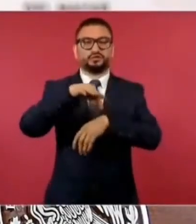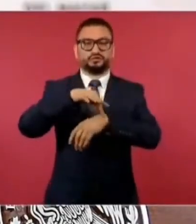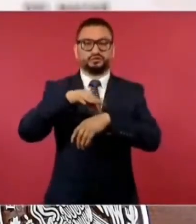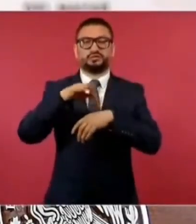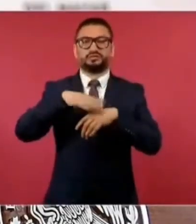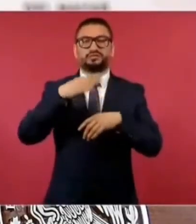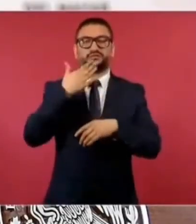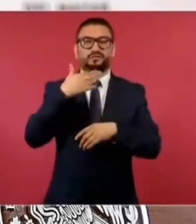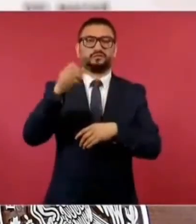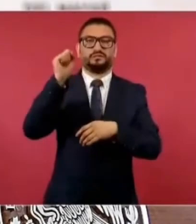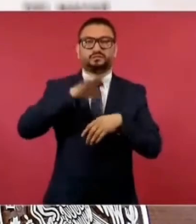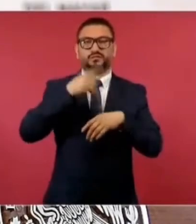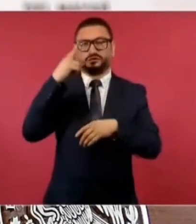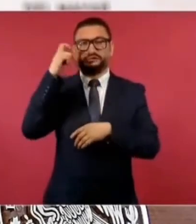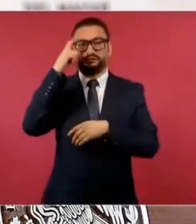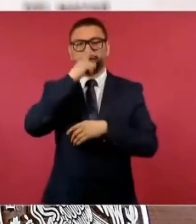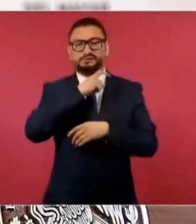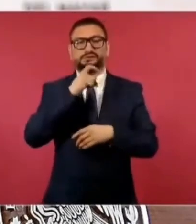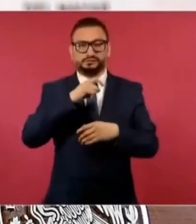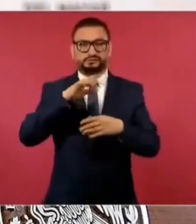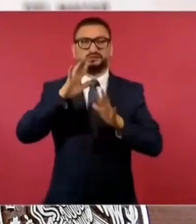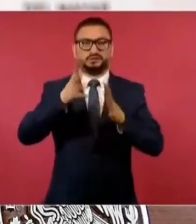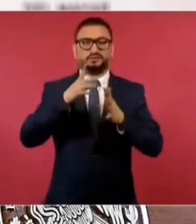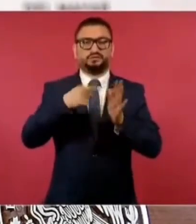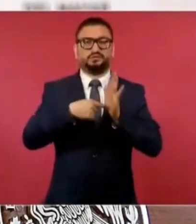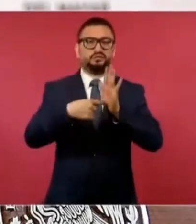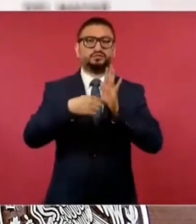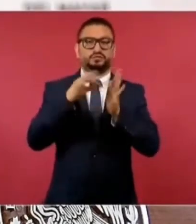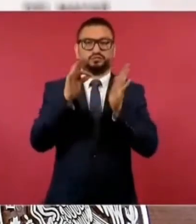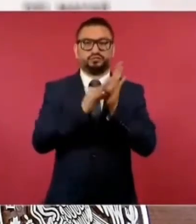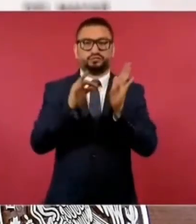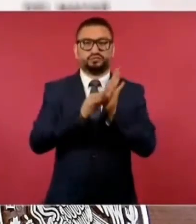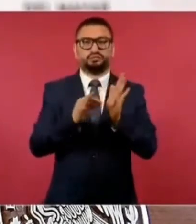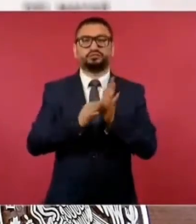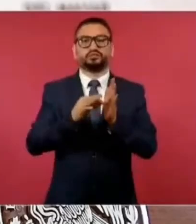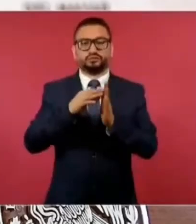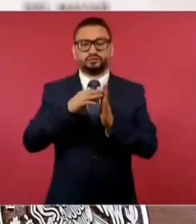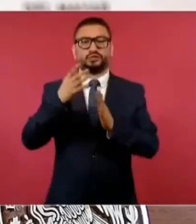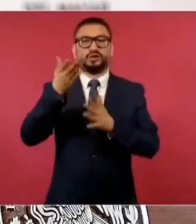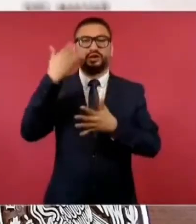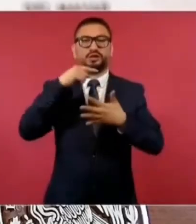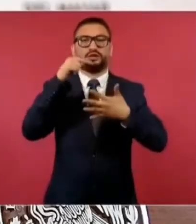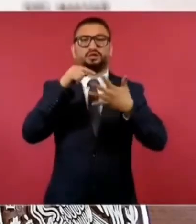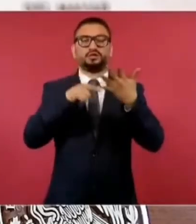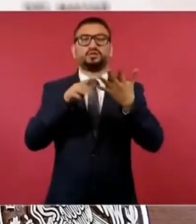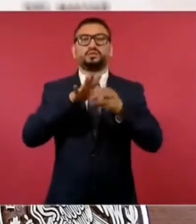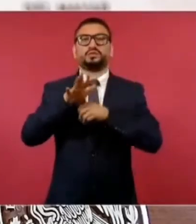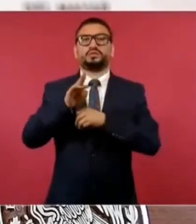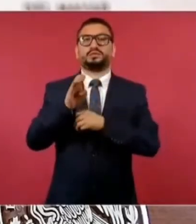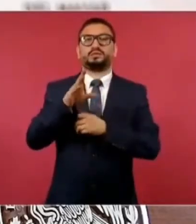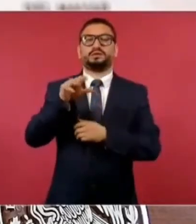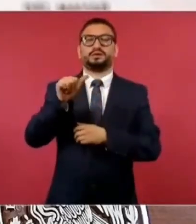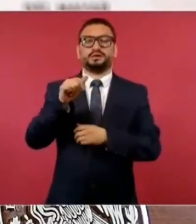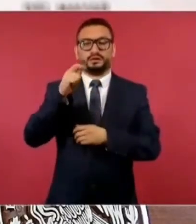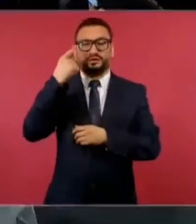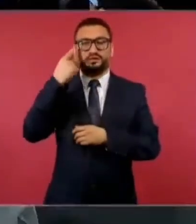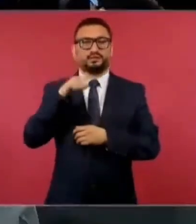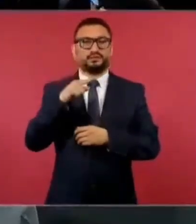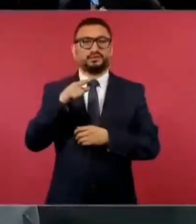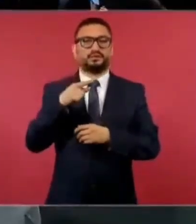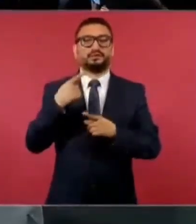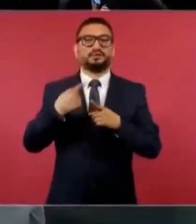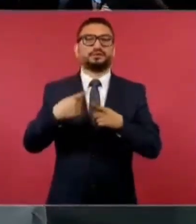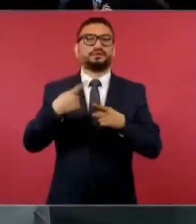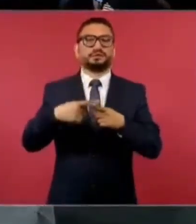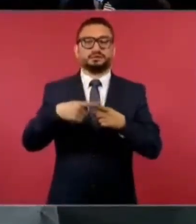sus dificultades, que también se ha demostrado que el puntaje estaba más determinado por cuántas becas daba